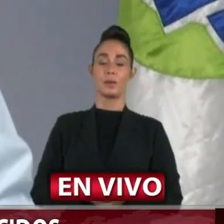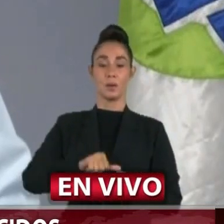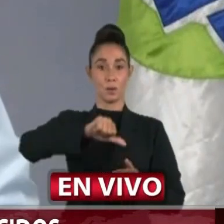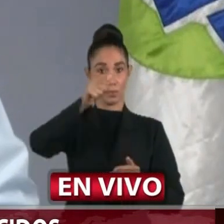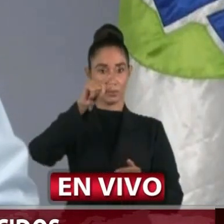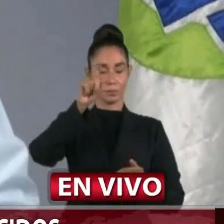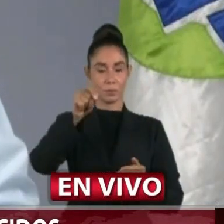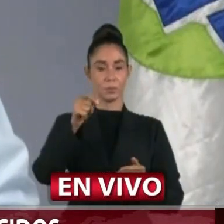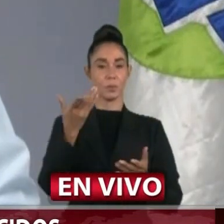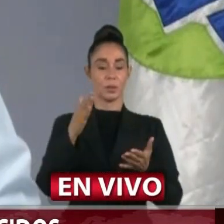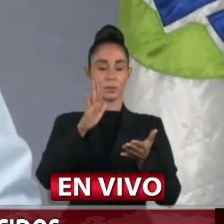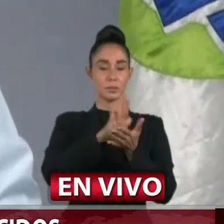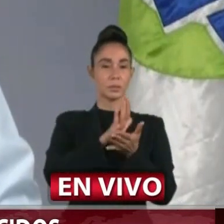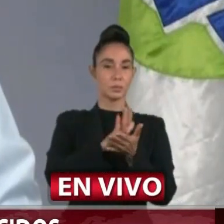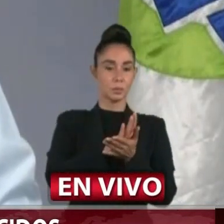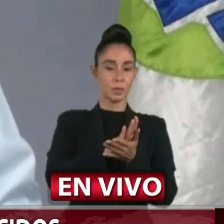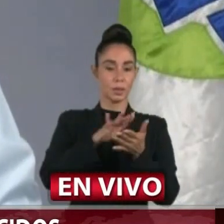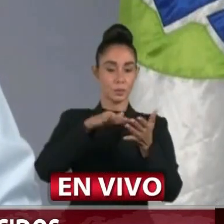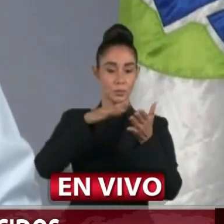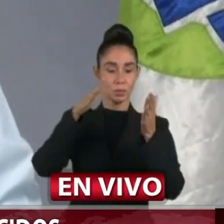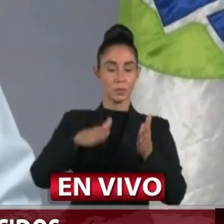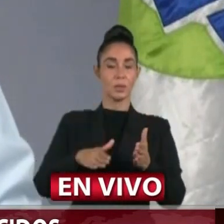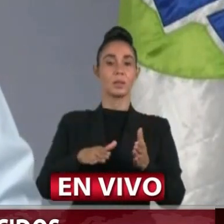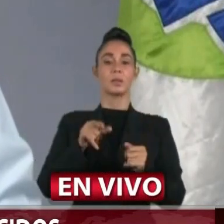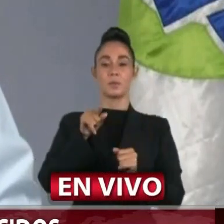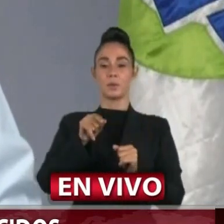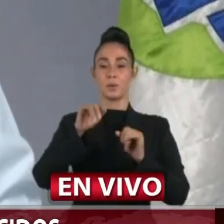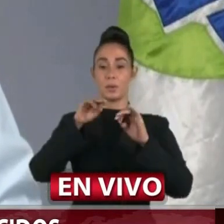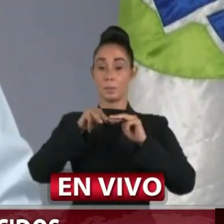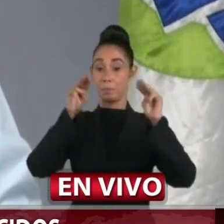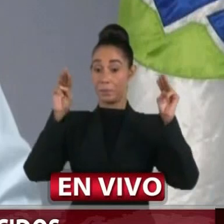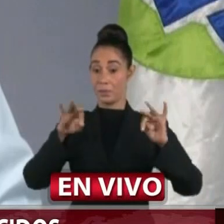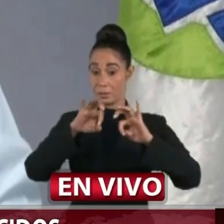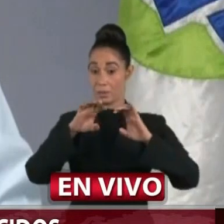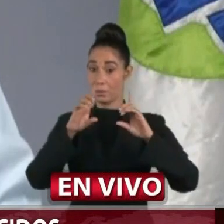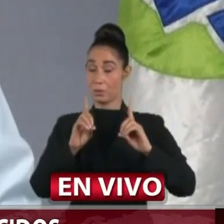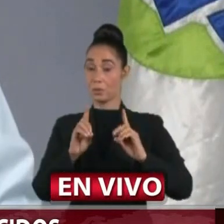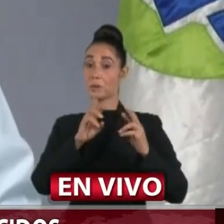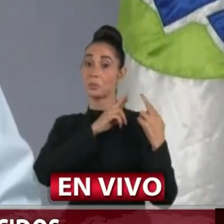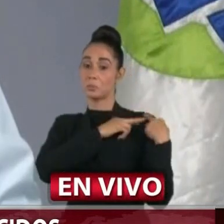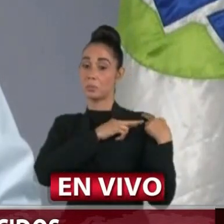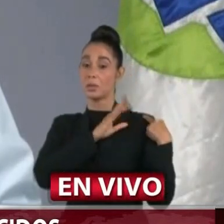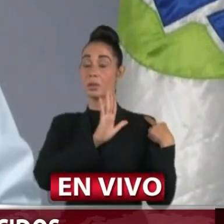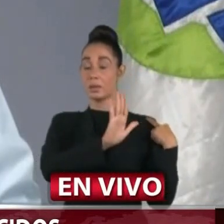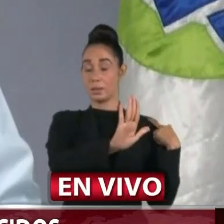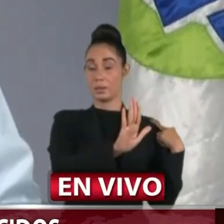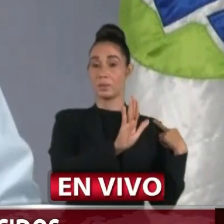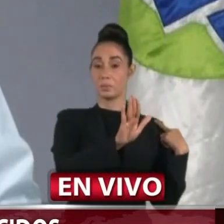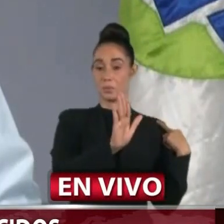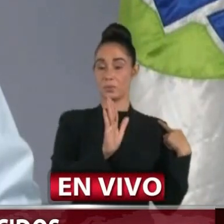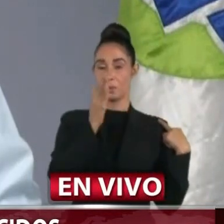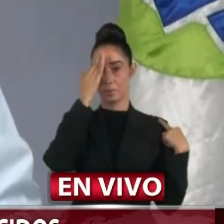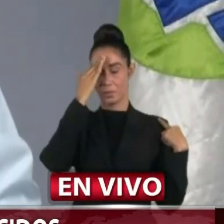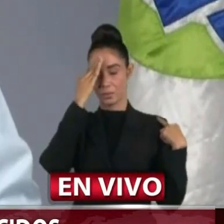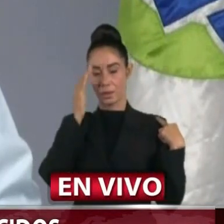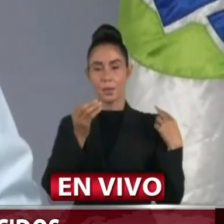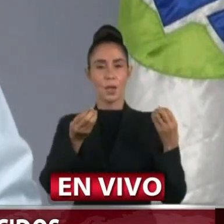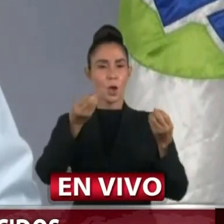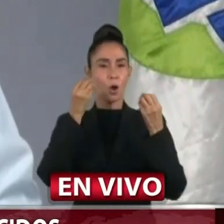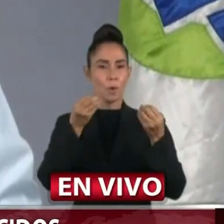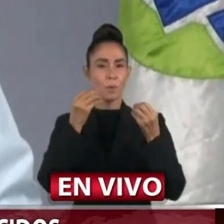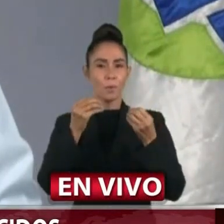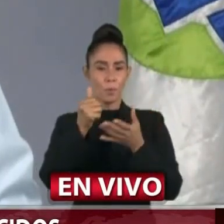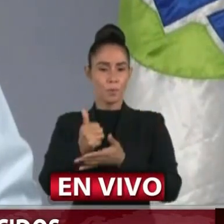las escuelas, el Ministerio de Educación es el responsable de llevar a cabo los procesos de